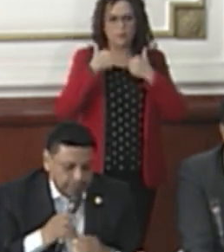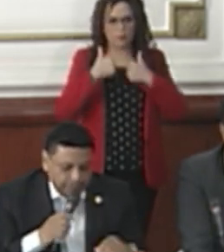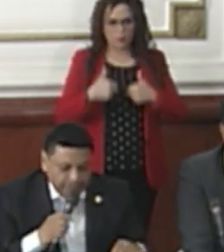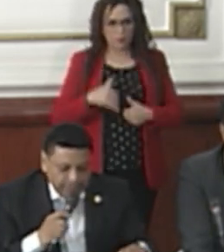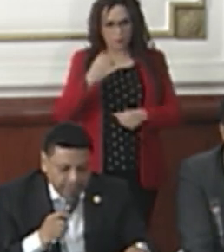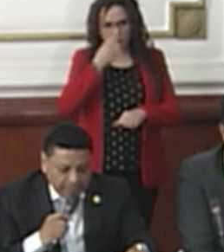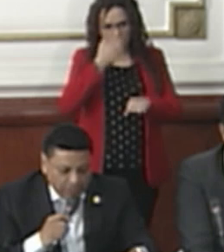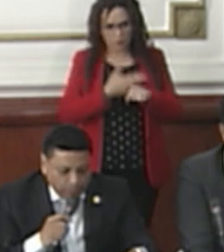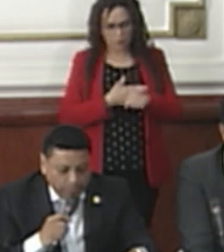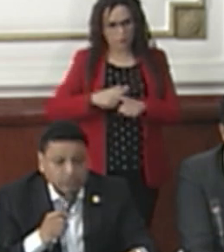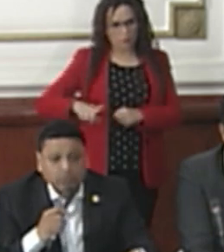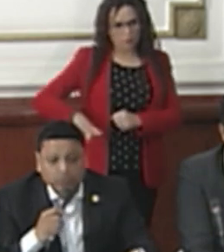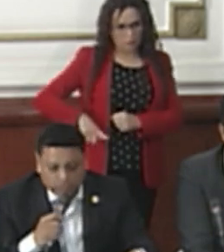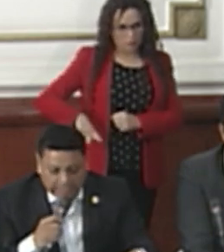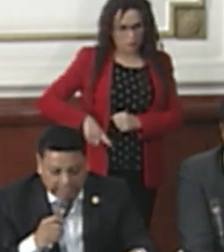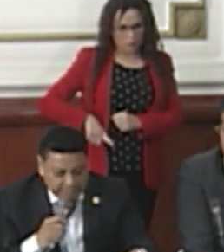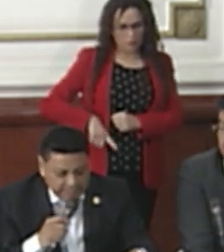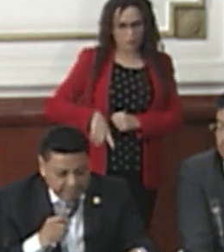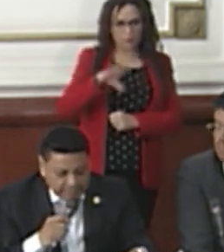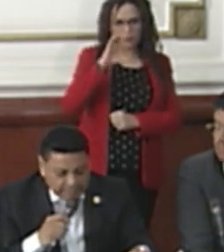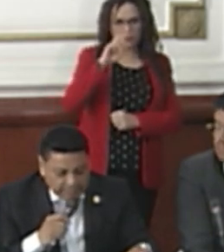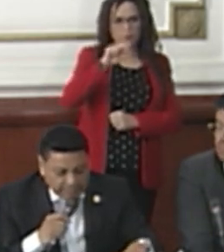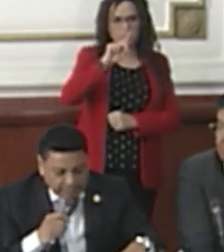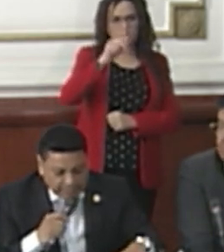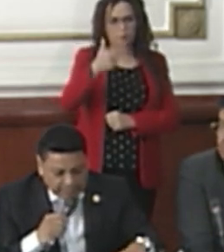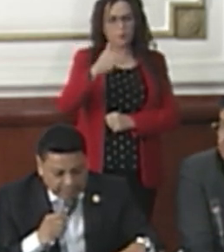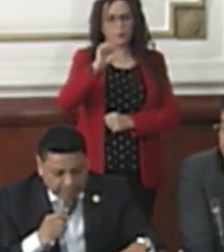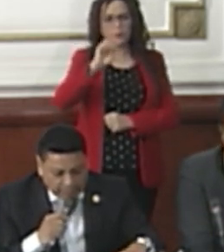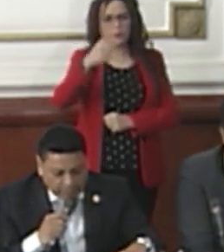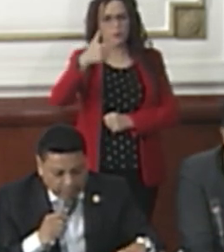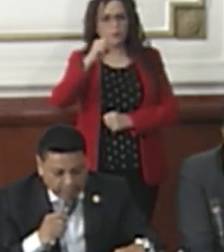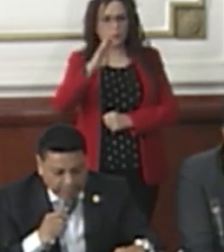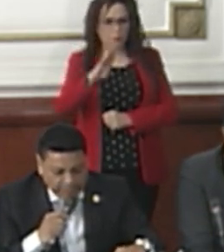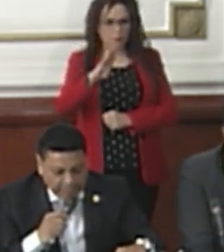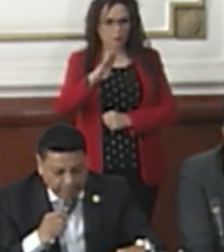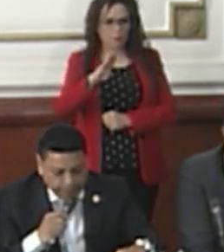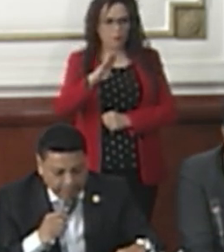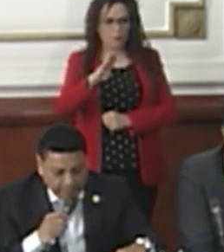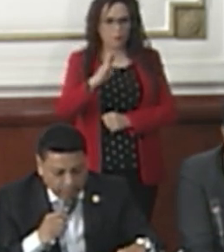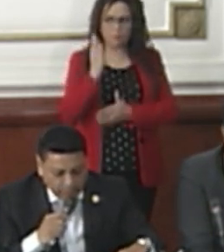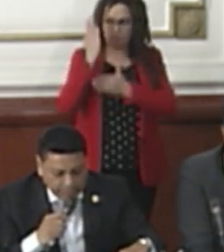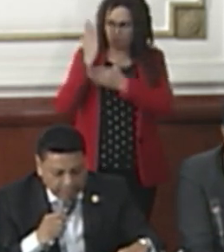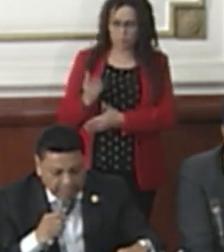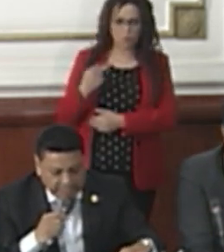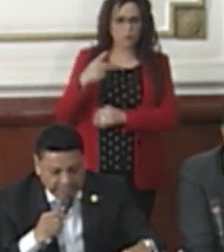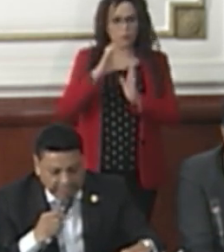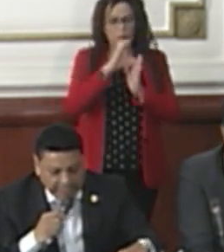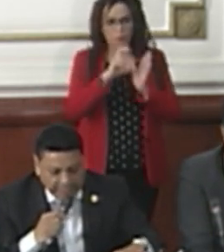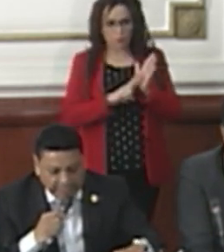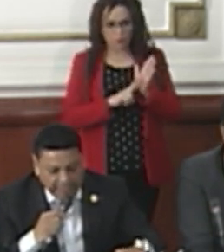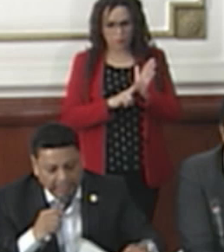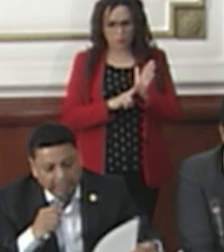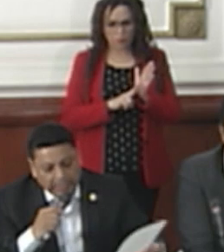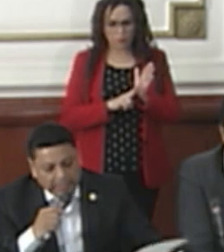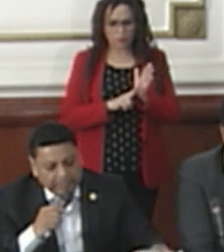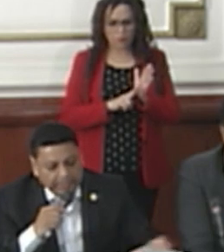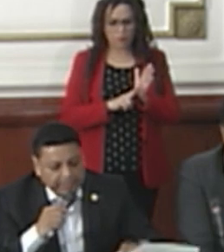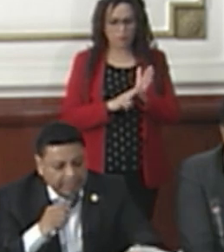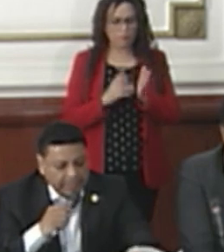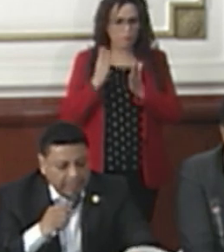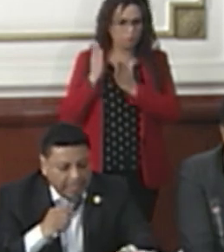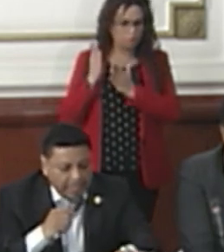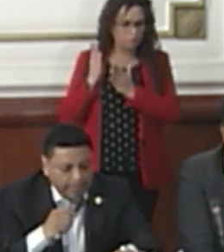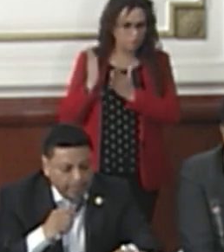es el perfil que comparto con ustedes y les quisiera que lo conocieran. La Secretaría Técnica